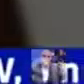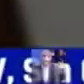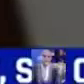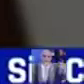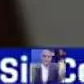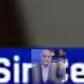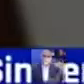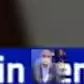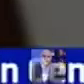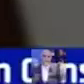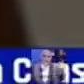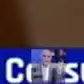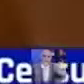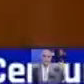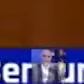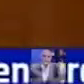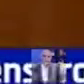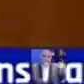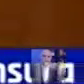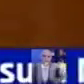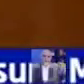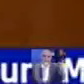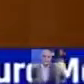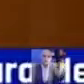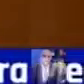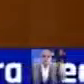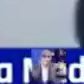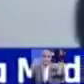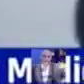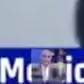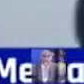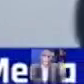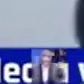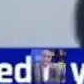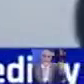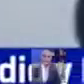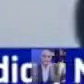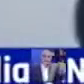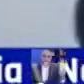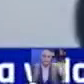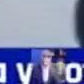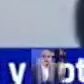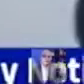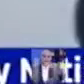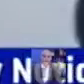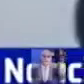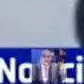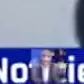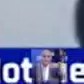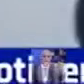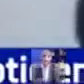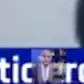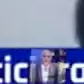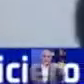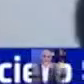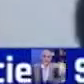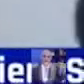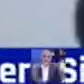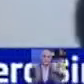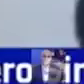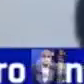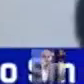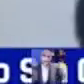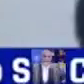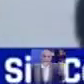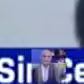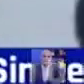estos sujetos que en realidad están llevando agua para su molino, y ese molino pues es el molino de la farsa,